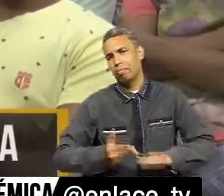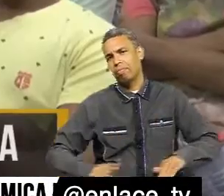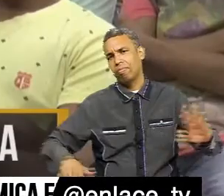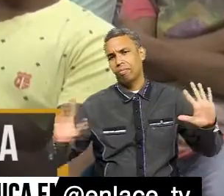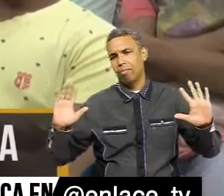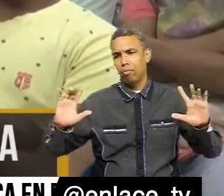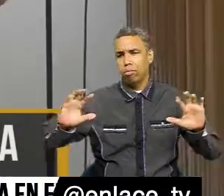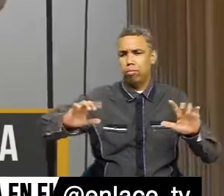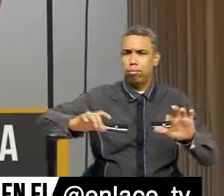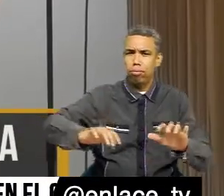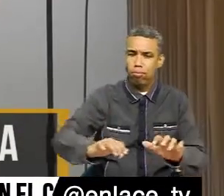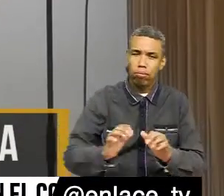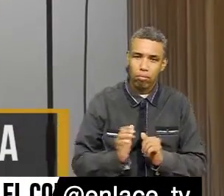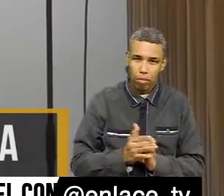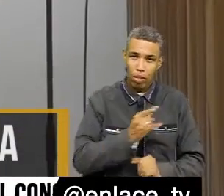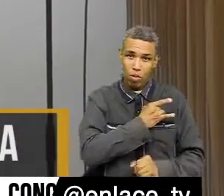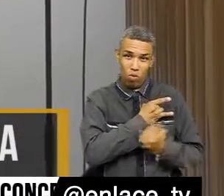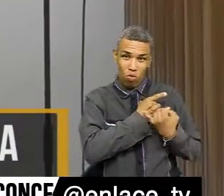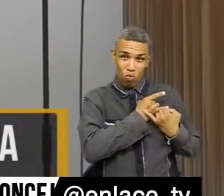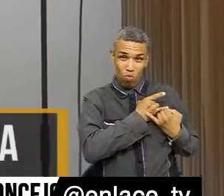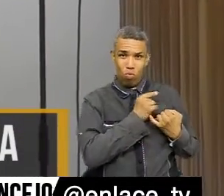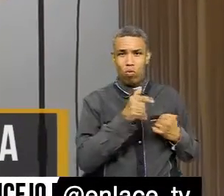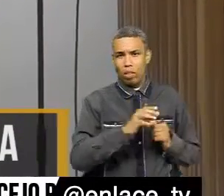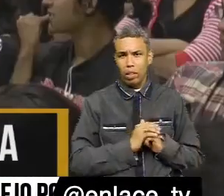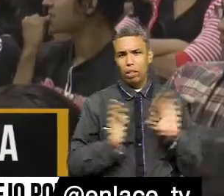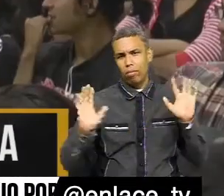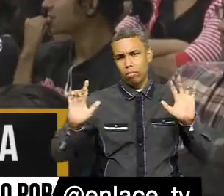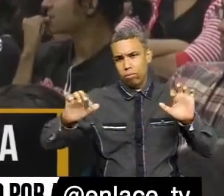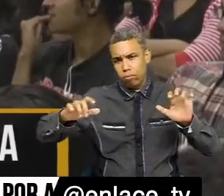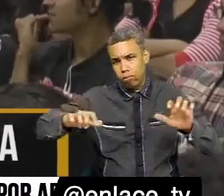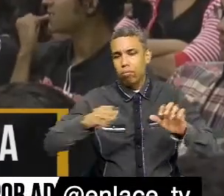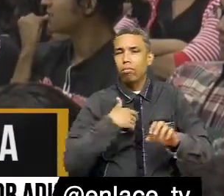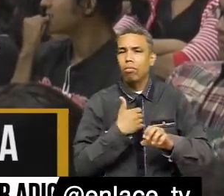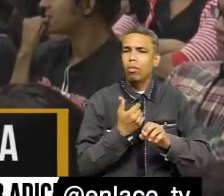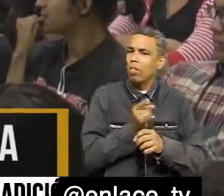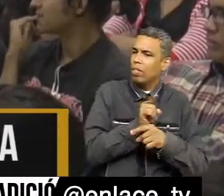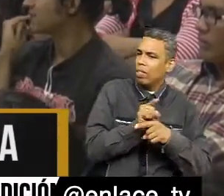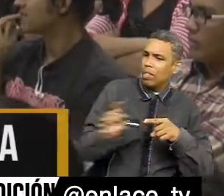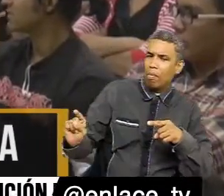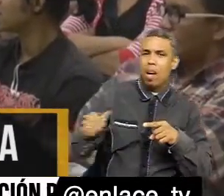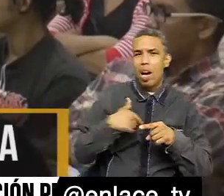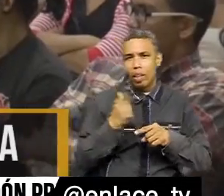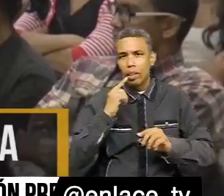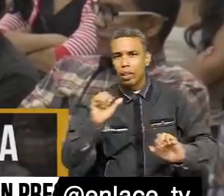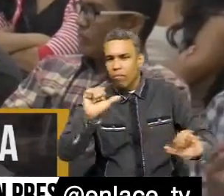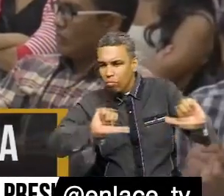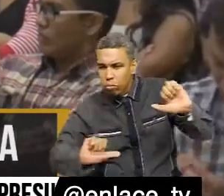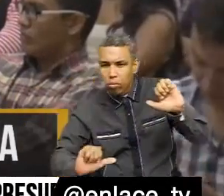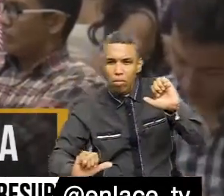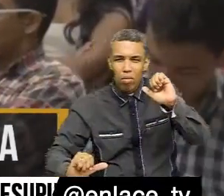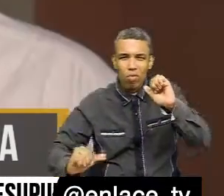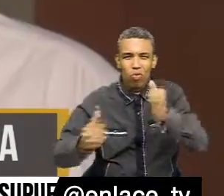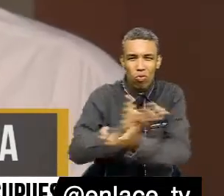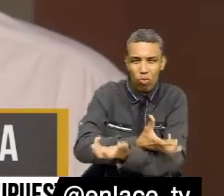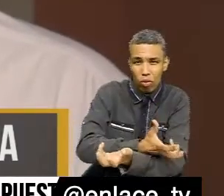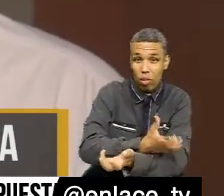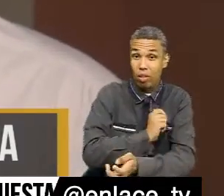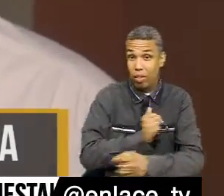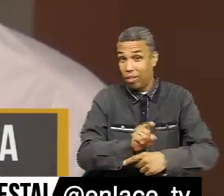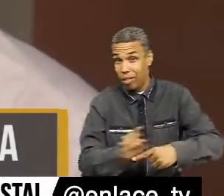Mario González García de la Biblioteca Alejandro Galvis Galvis la Semana Académica, Cultural y Científica que protagonizarán los estudiantes de la UIS. En